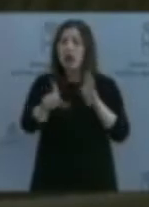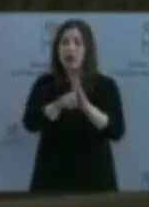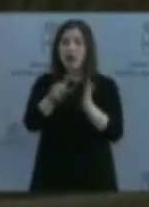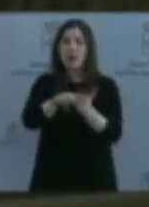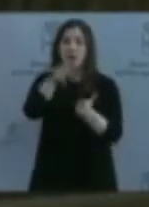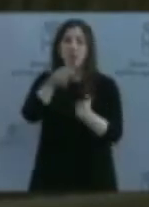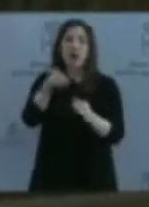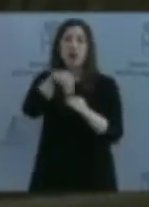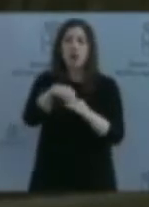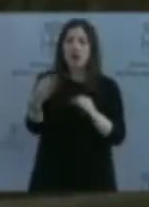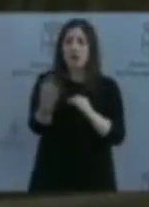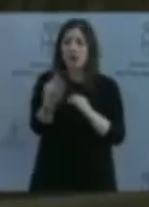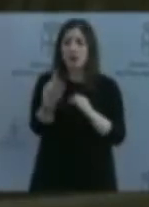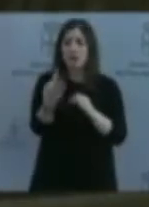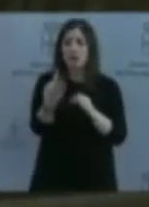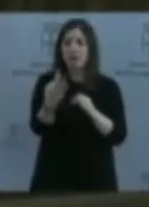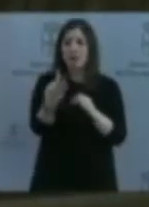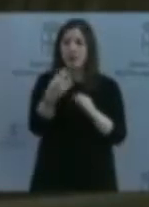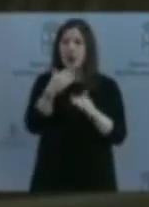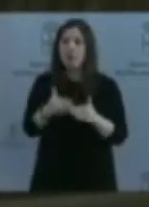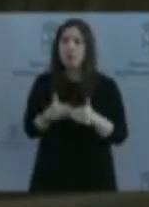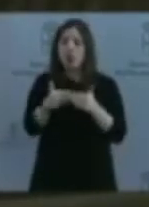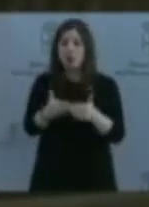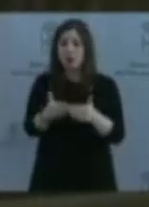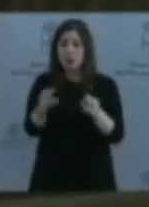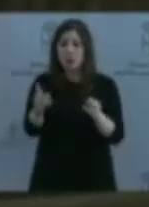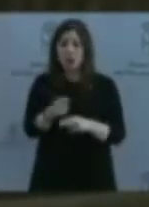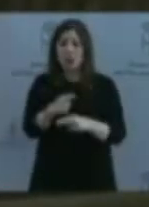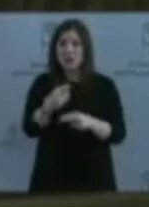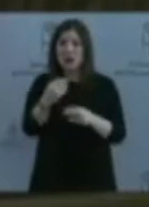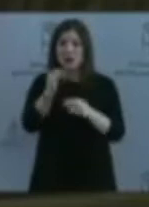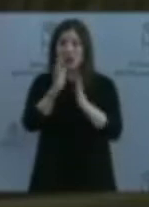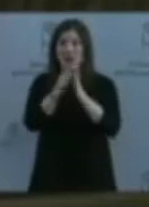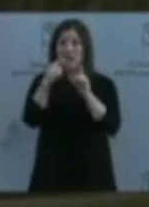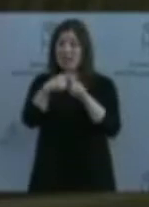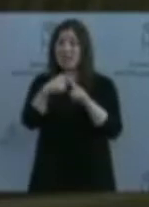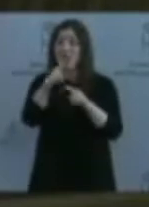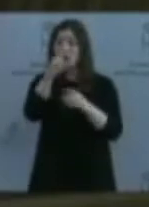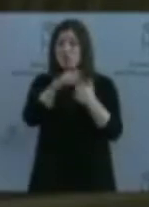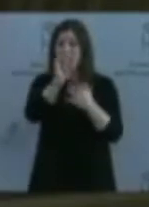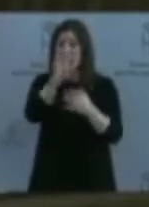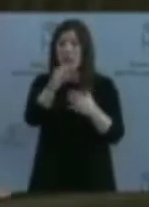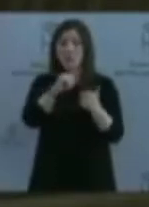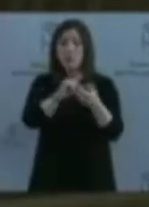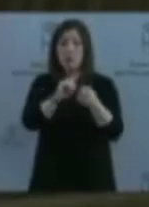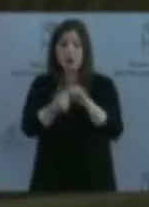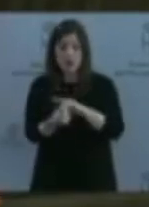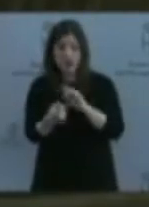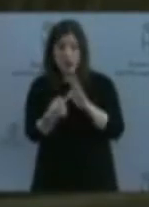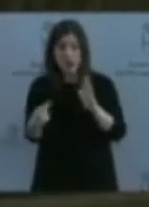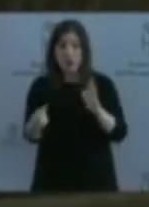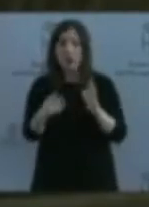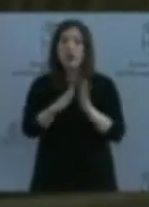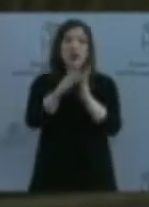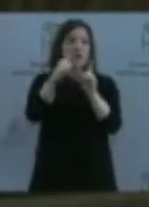a la Iglesia, fue modificado, insisto, en el 2015, donde la Iglesia queda fuera. Pues bien, a raíz